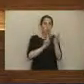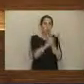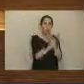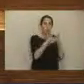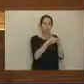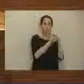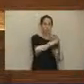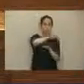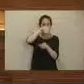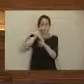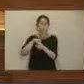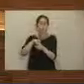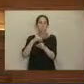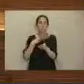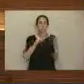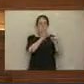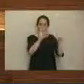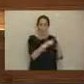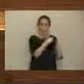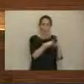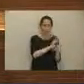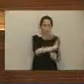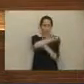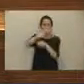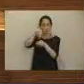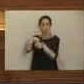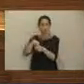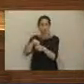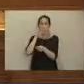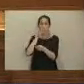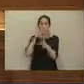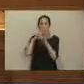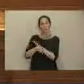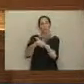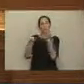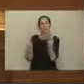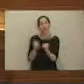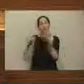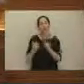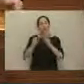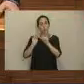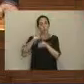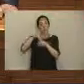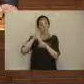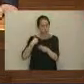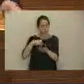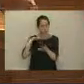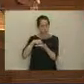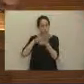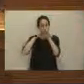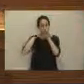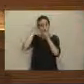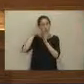Oviedo, que hace este otro modelo, este otro tipo de tratamiento, para que desarrolle su actividad dentro de ese centro de atención integral,